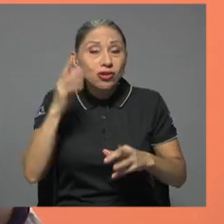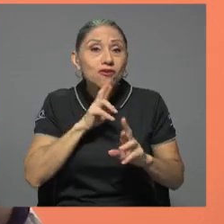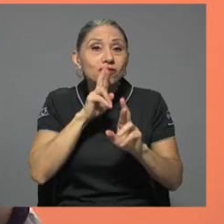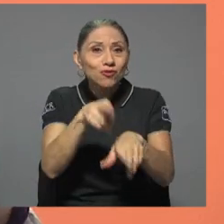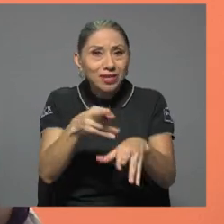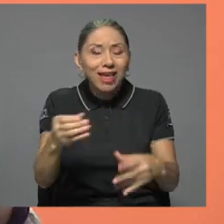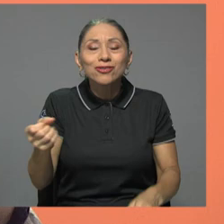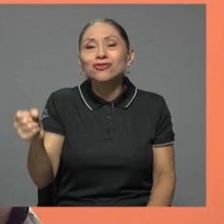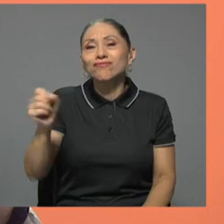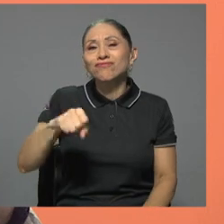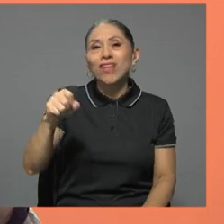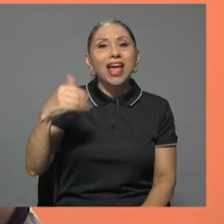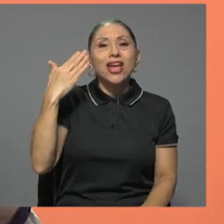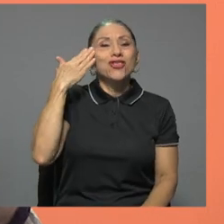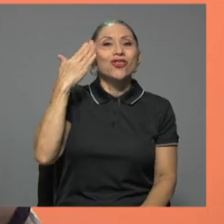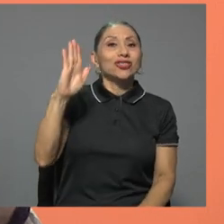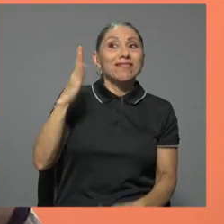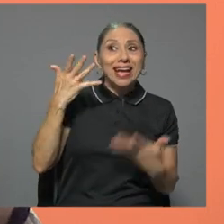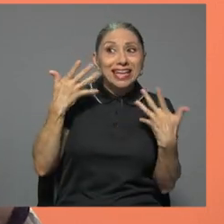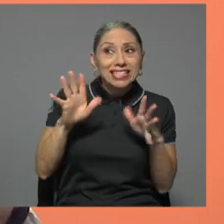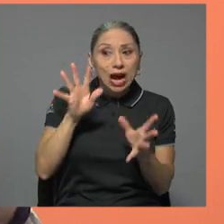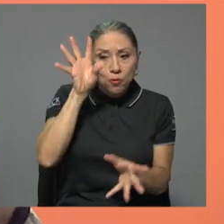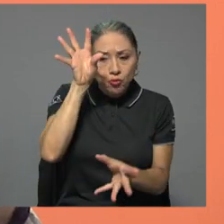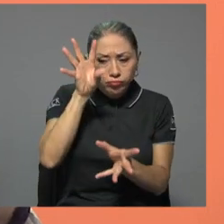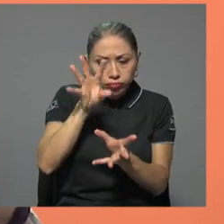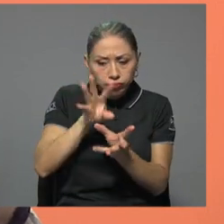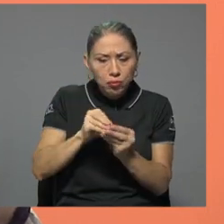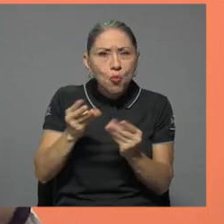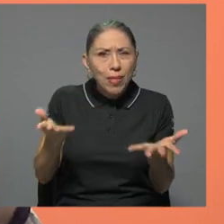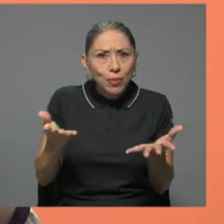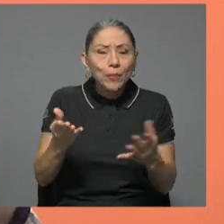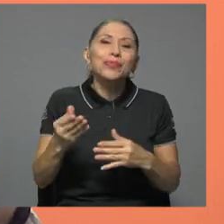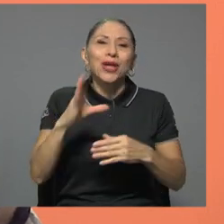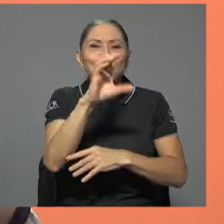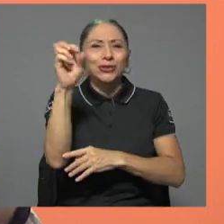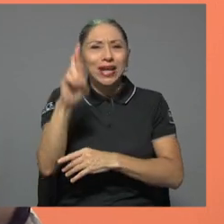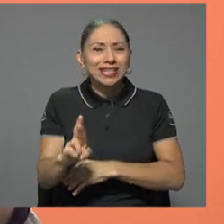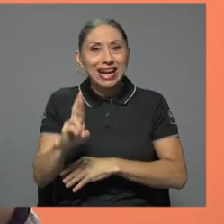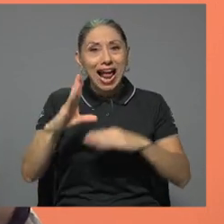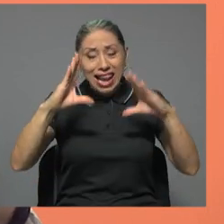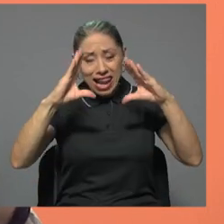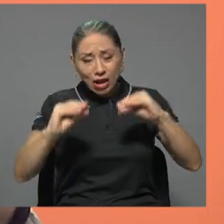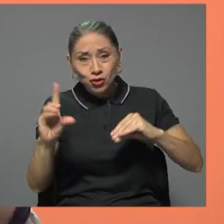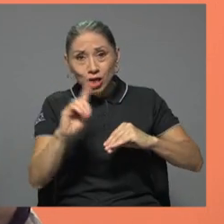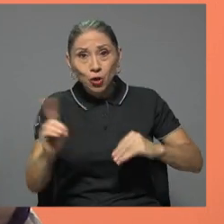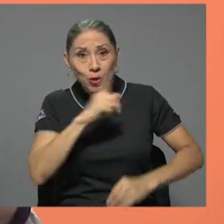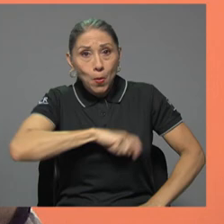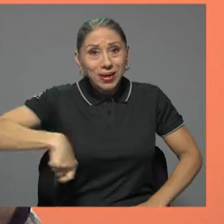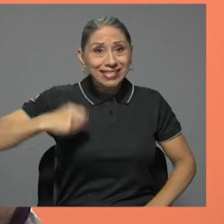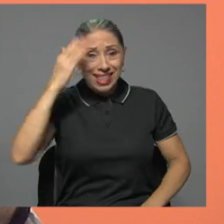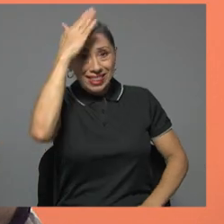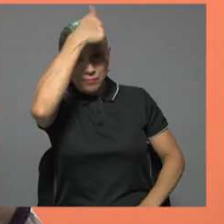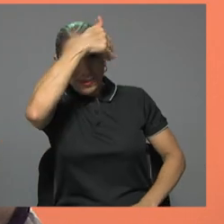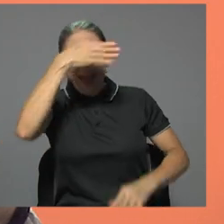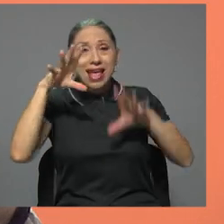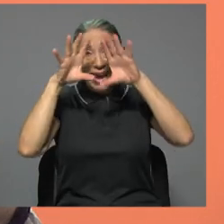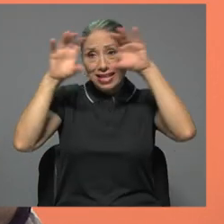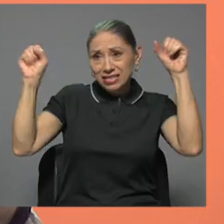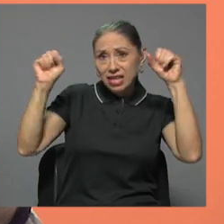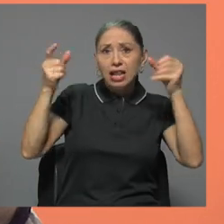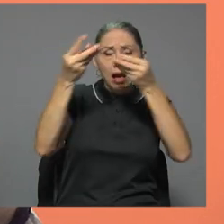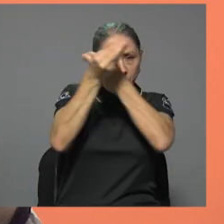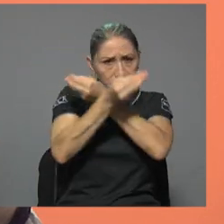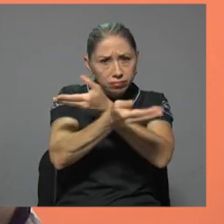saber que nos habían dado un corte en ese momento costa rica en la noche del domingo el presidente carlos alvarado y la cancillería emitieron un comunicado en el cual